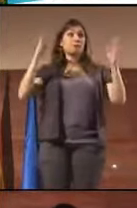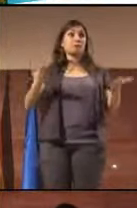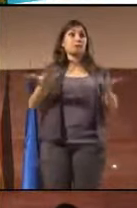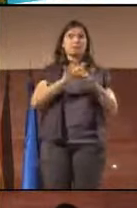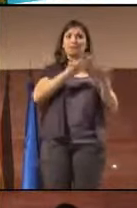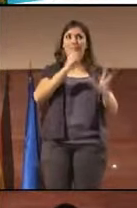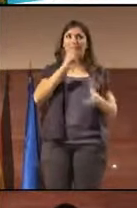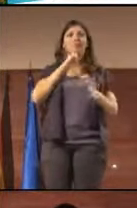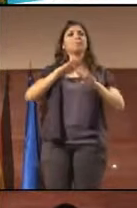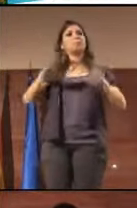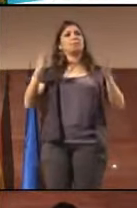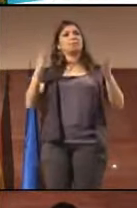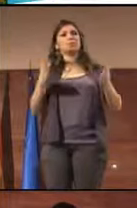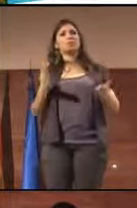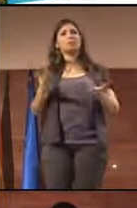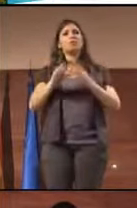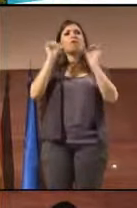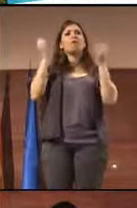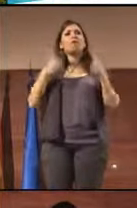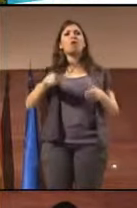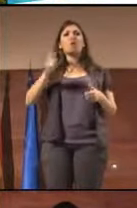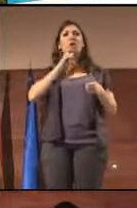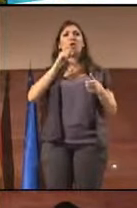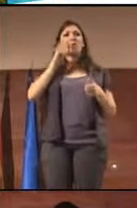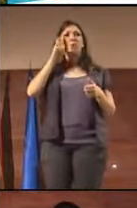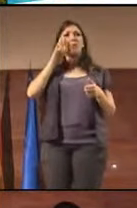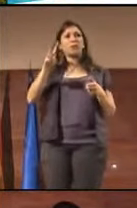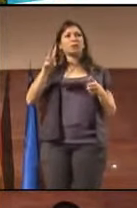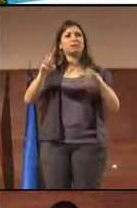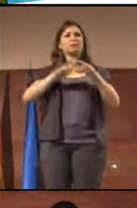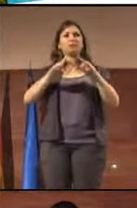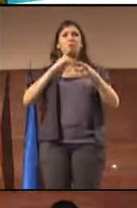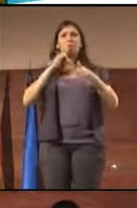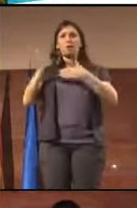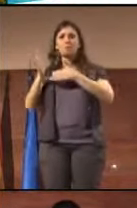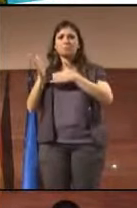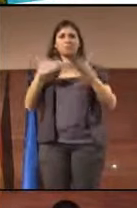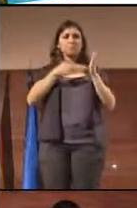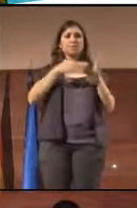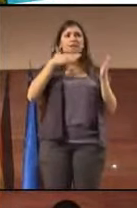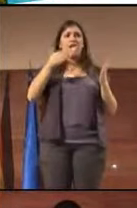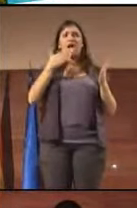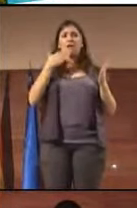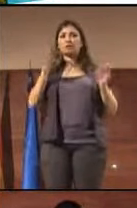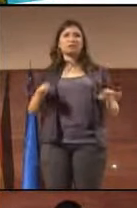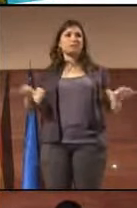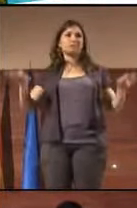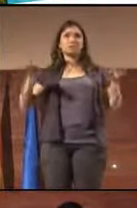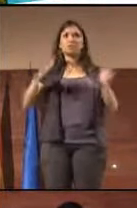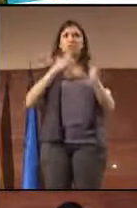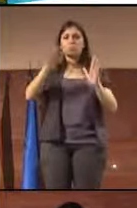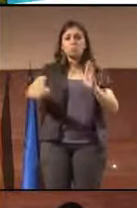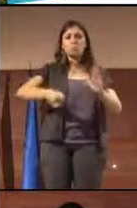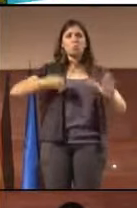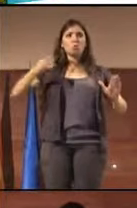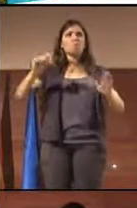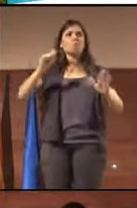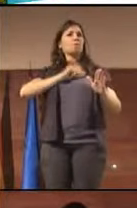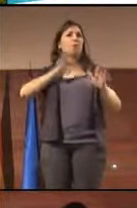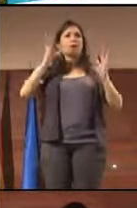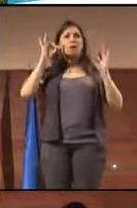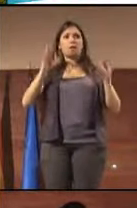todas las mesas, tienen forma de arco, es decir, no hay elementos obstaculizadores debajo. Es decir, te permiten un